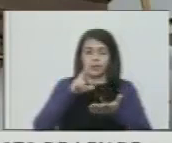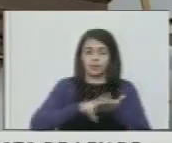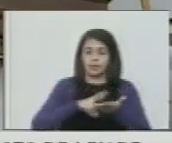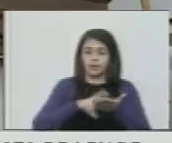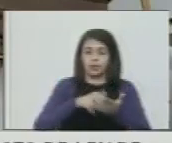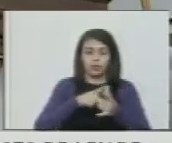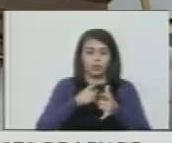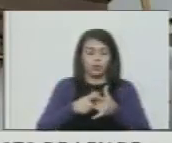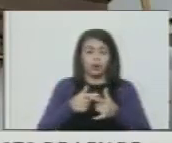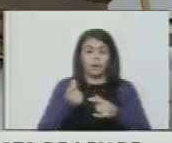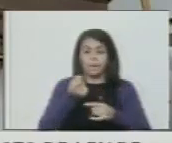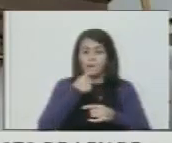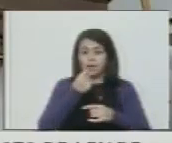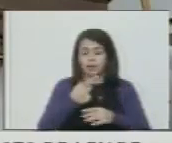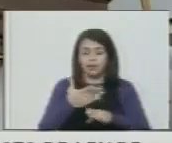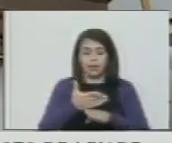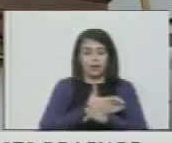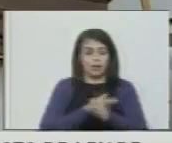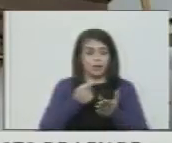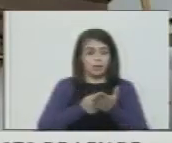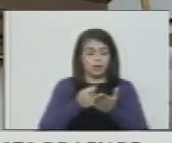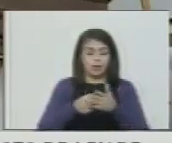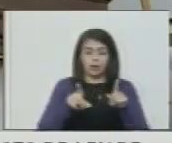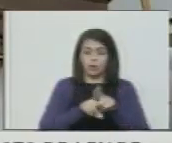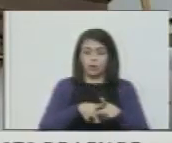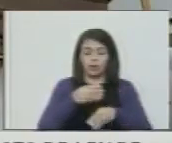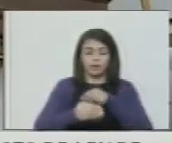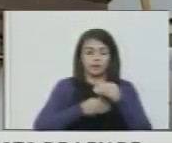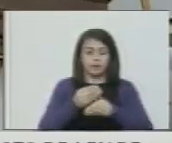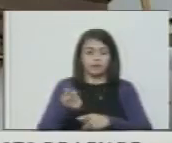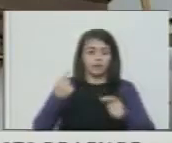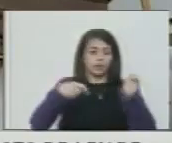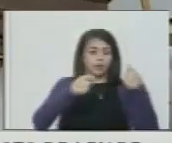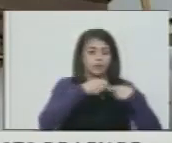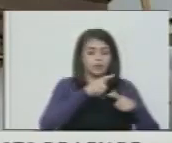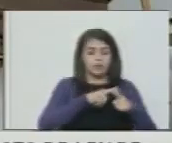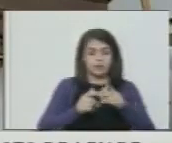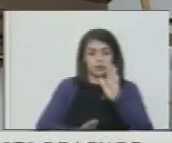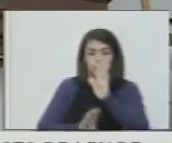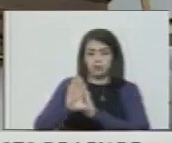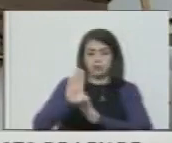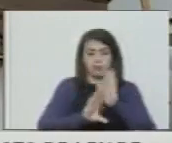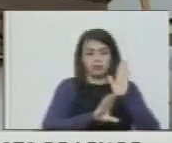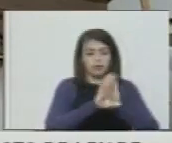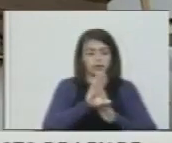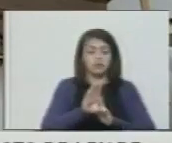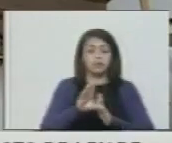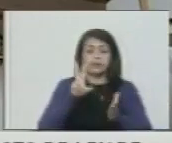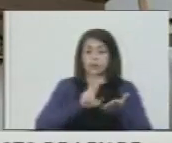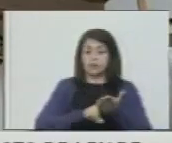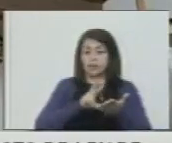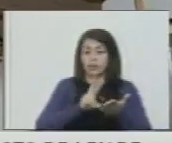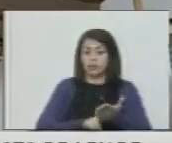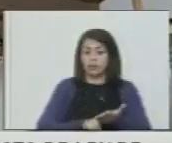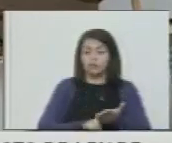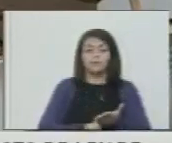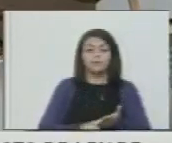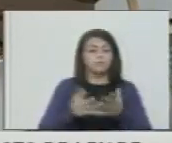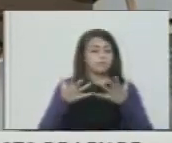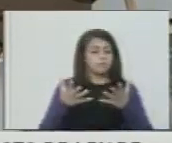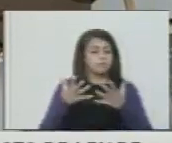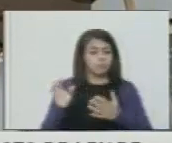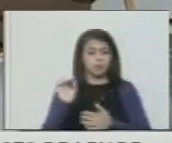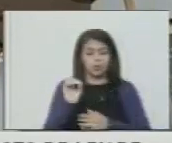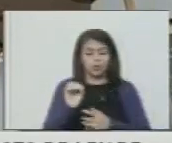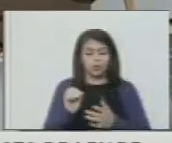productos de seguros y de medicina prepagada, así como para la comercialización y desarrollo de los microseguros,